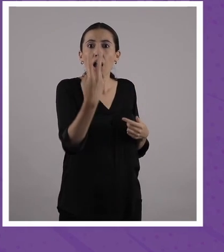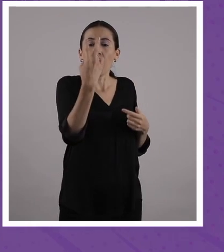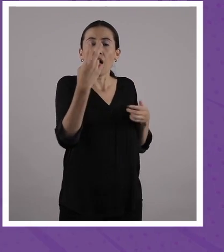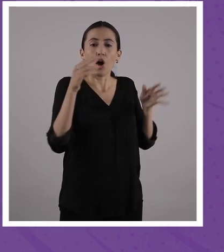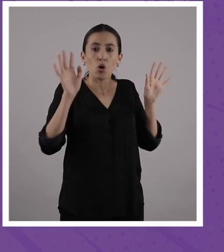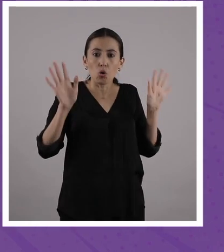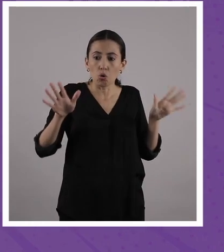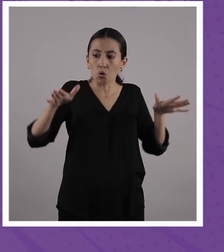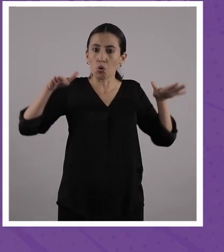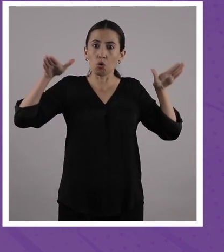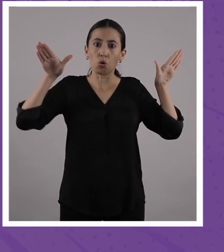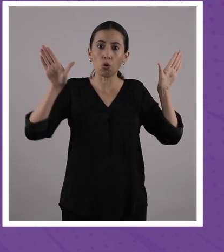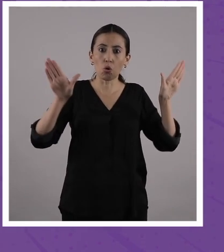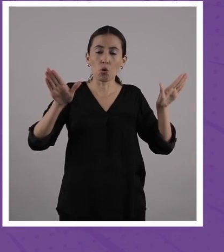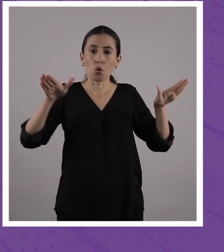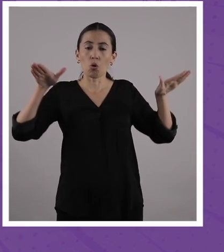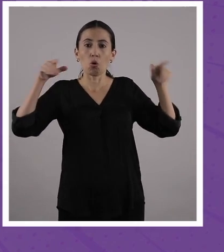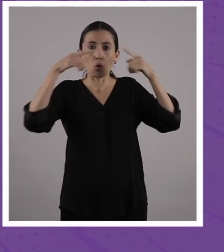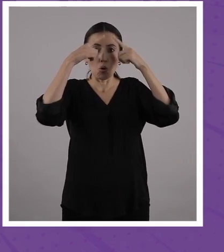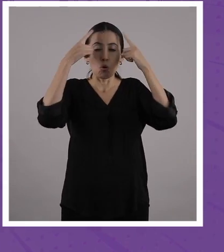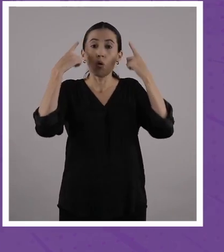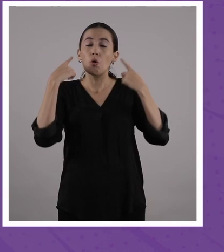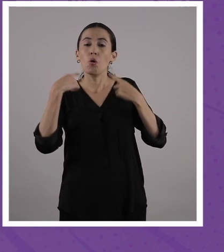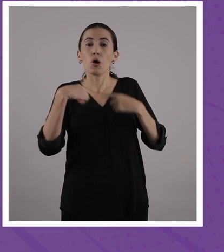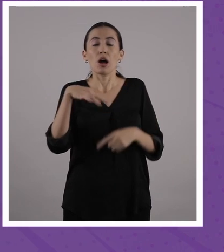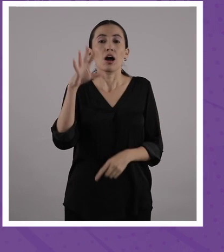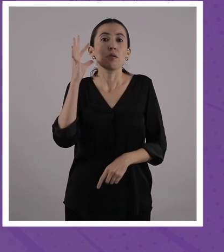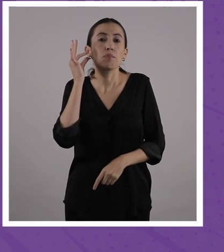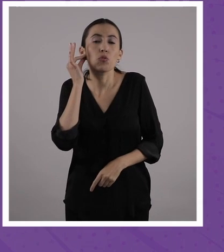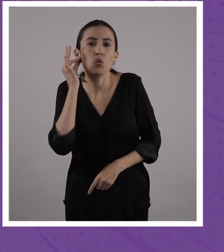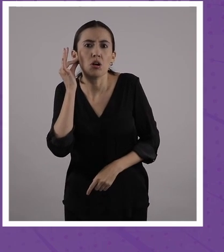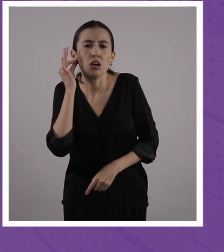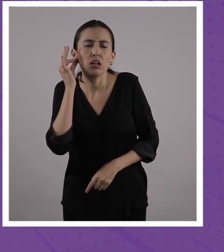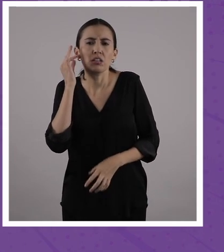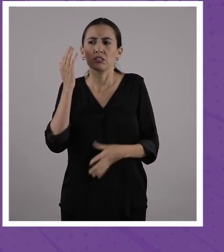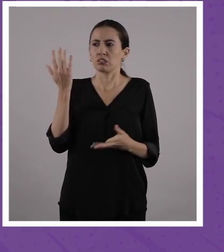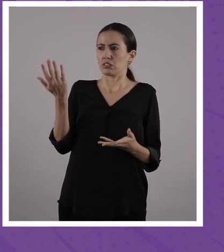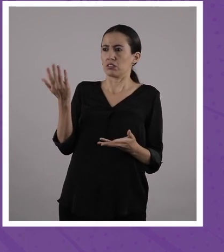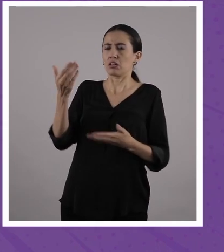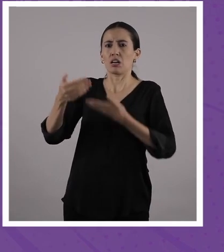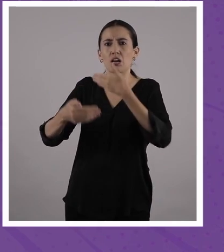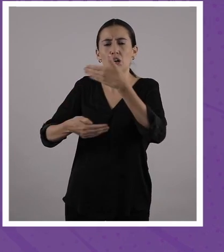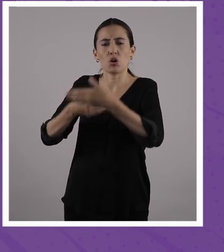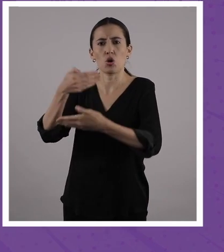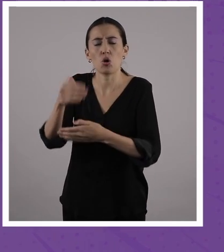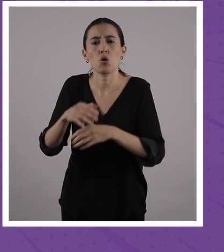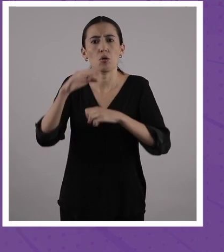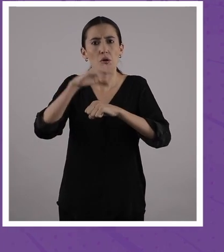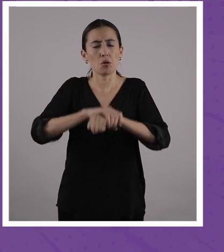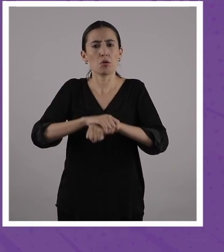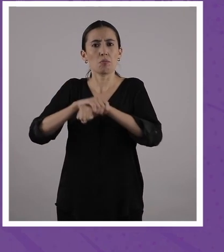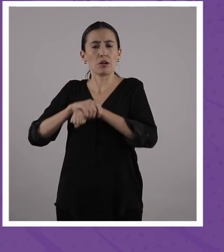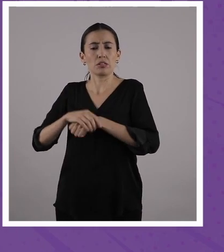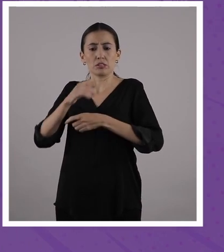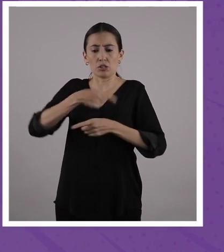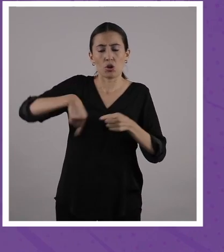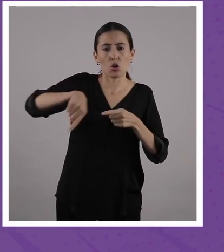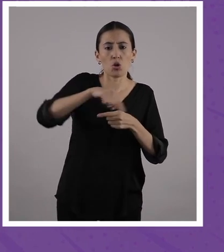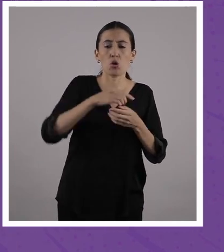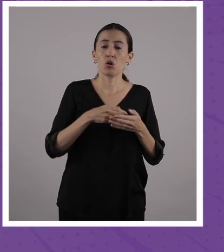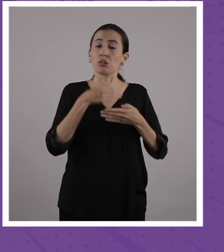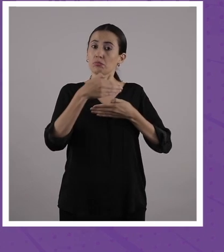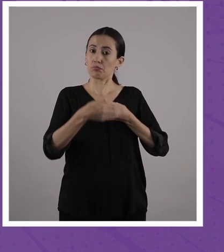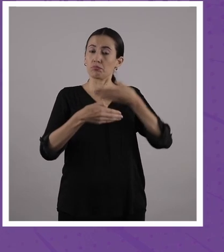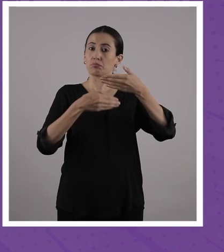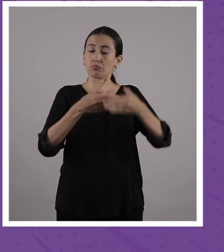dos hermosas guacamayas con cara de mujer. Con mucha agilidad dio un salto sobre ellas y las tomó entre sus manos.